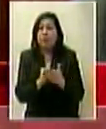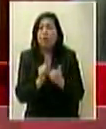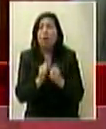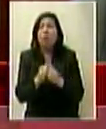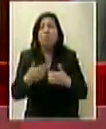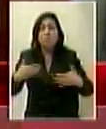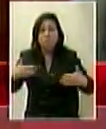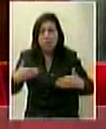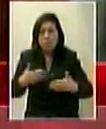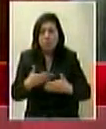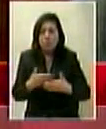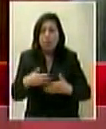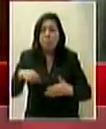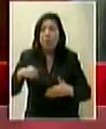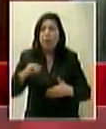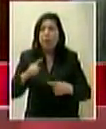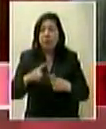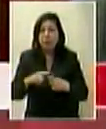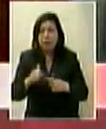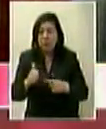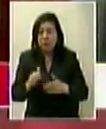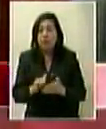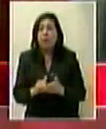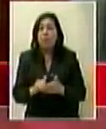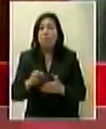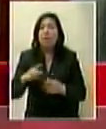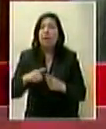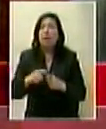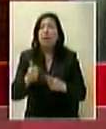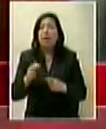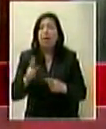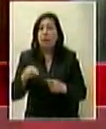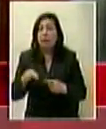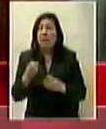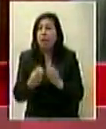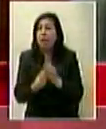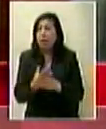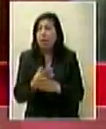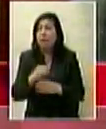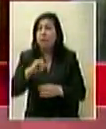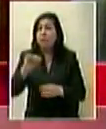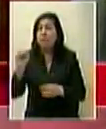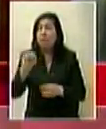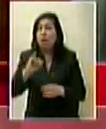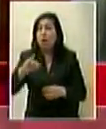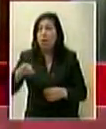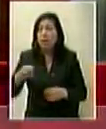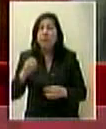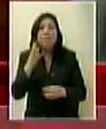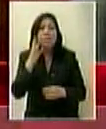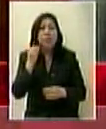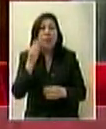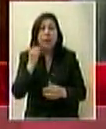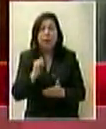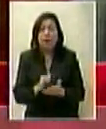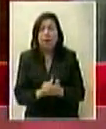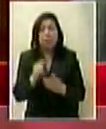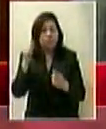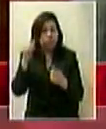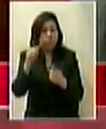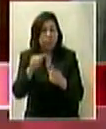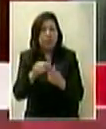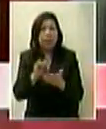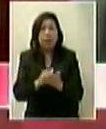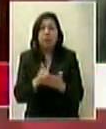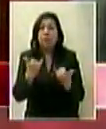con Chimbote, con Paita, con El Faro, Matarani en Arequipa y San José en Chiclayo, con el objetivo